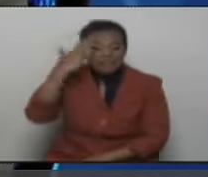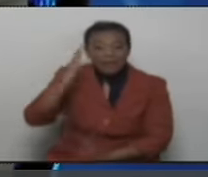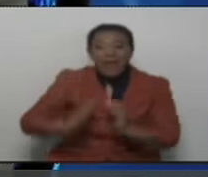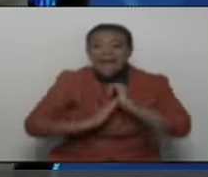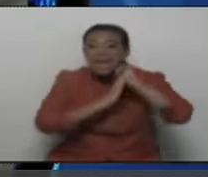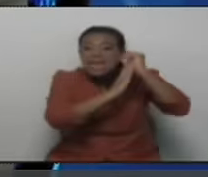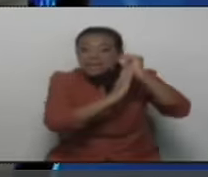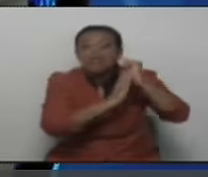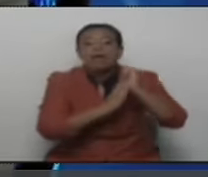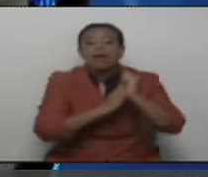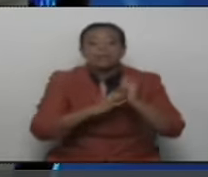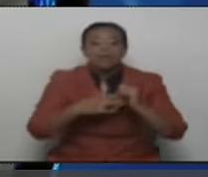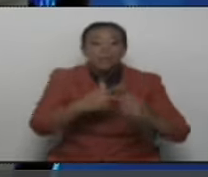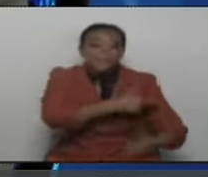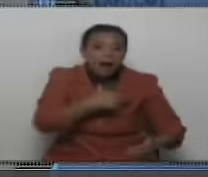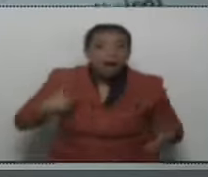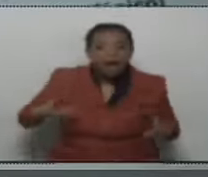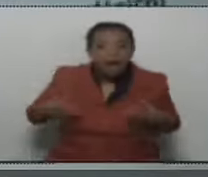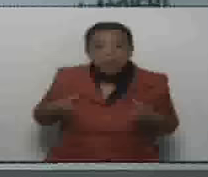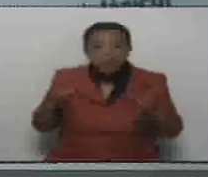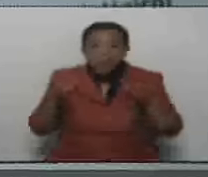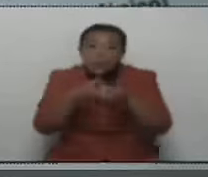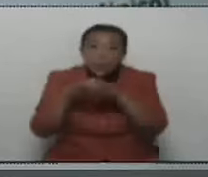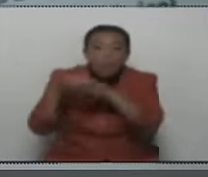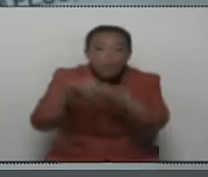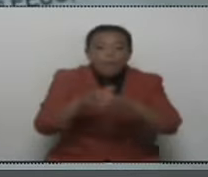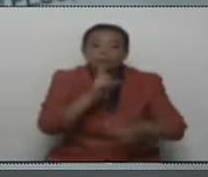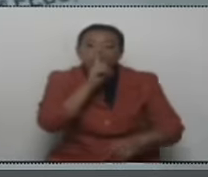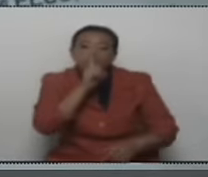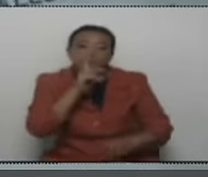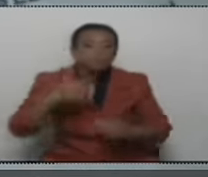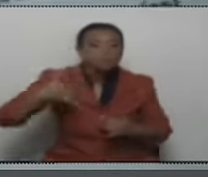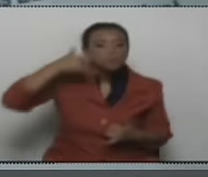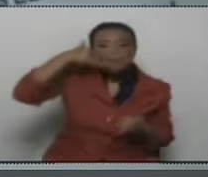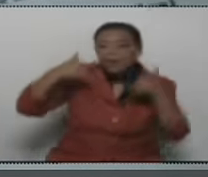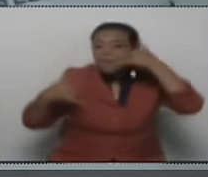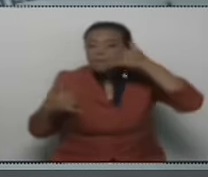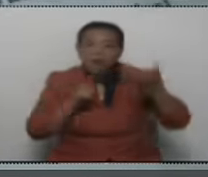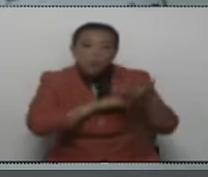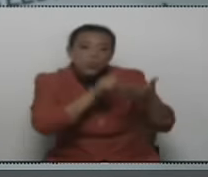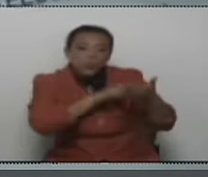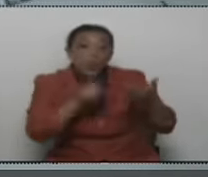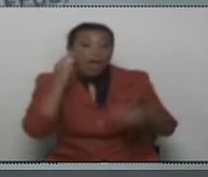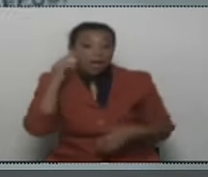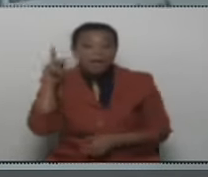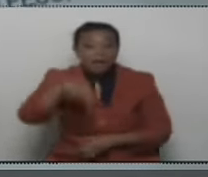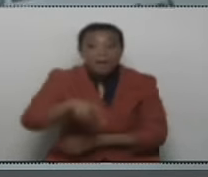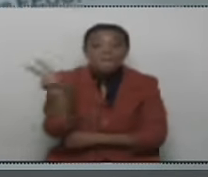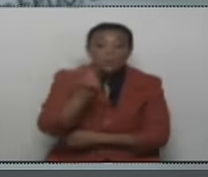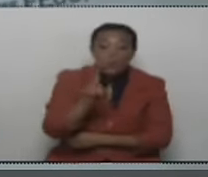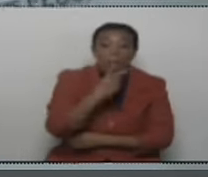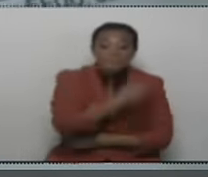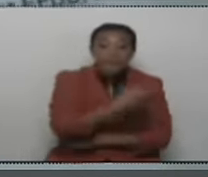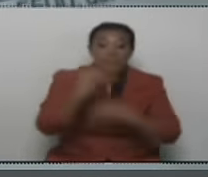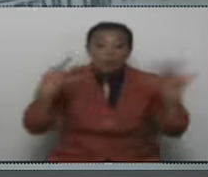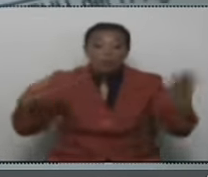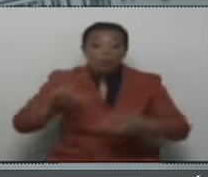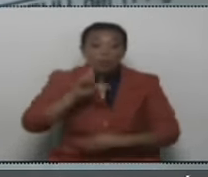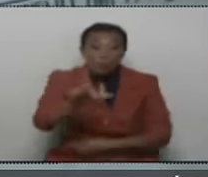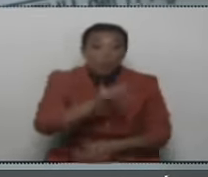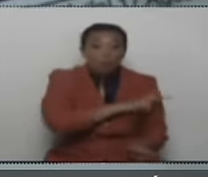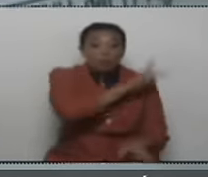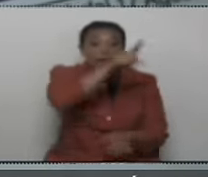las que él guardaba en su equipo telefónico. El teléfono. Él estuvo en Venezuela el 28 de julio.